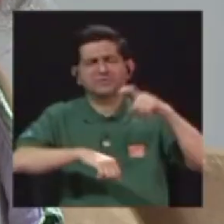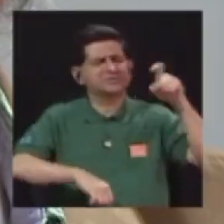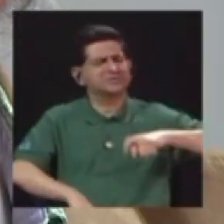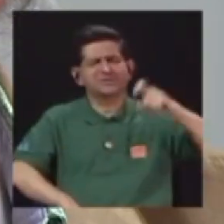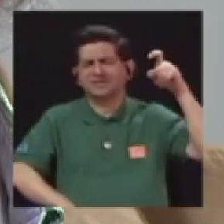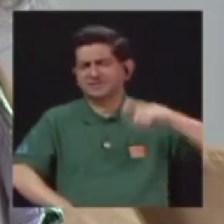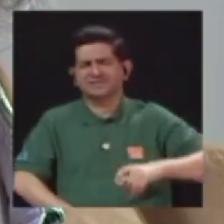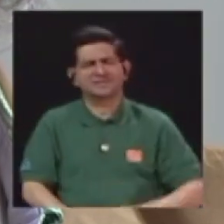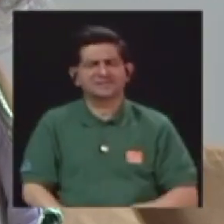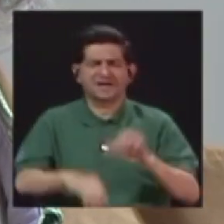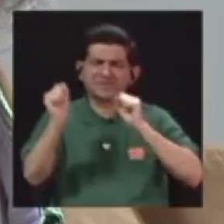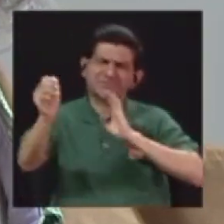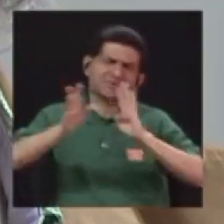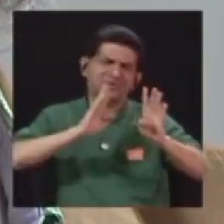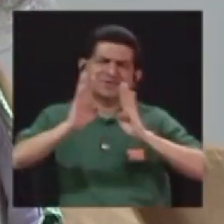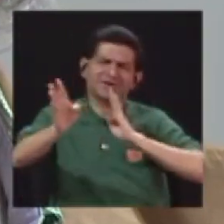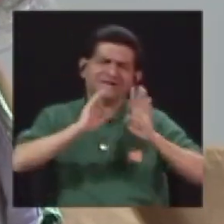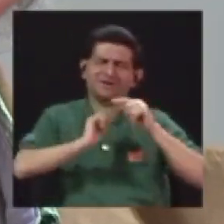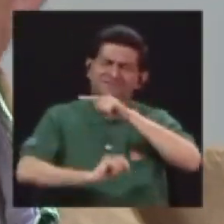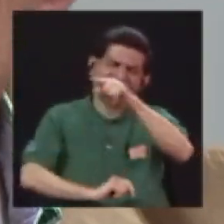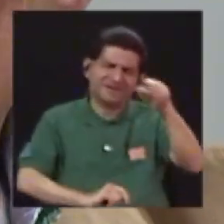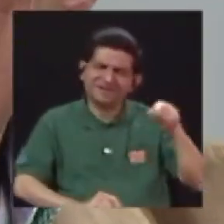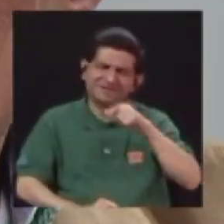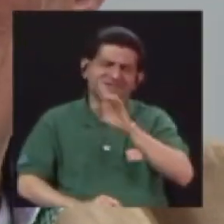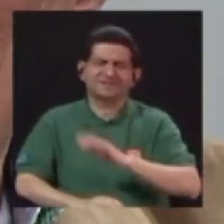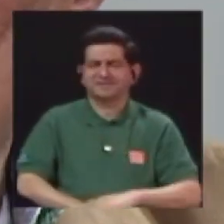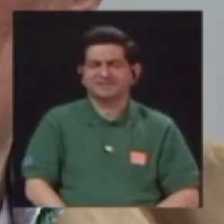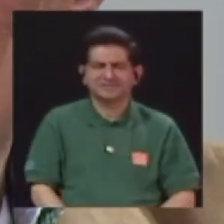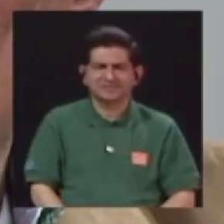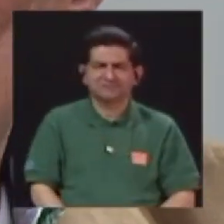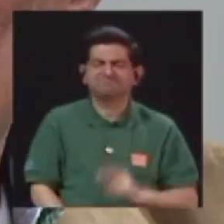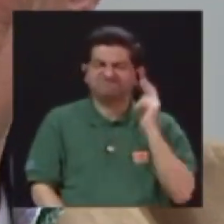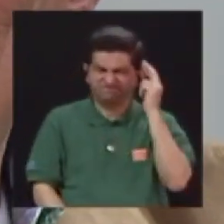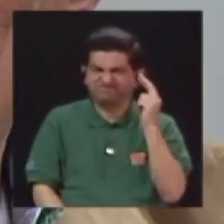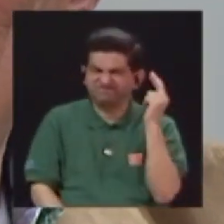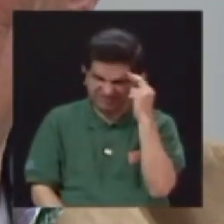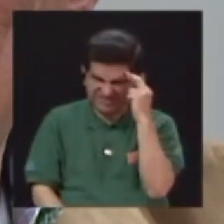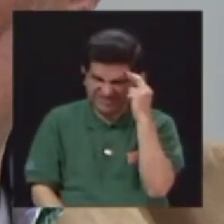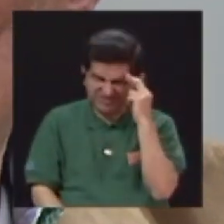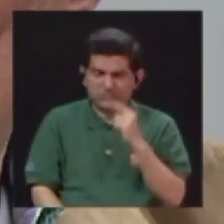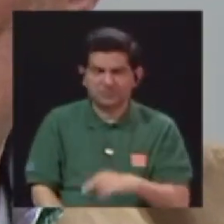también referirme a ellas, ¿verdad? Y por lo tanto,